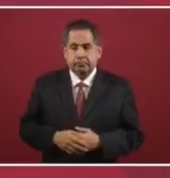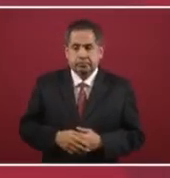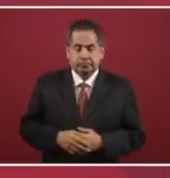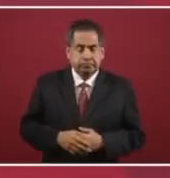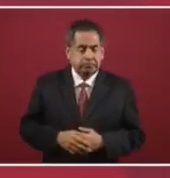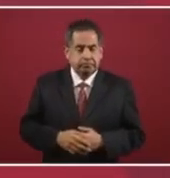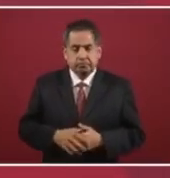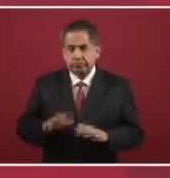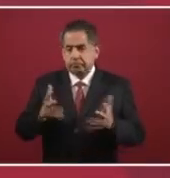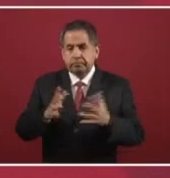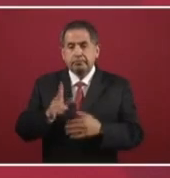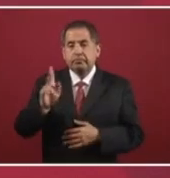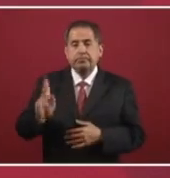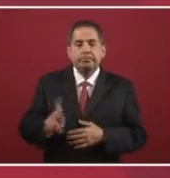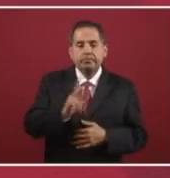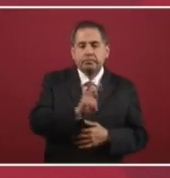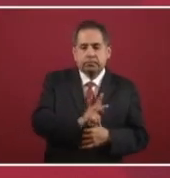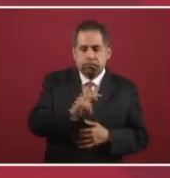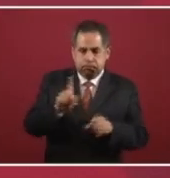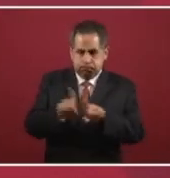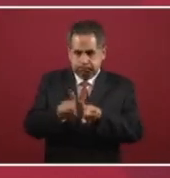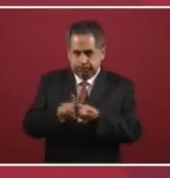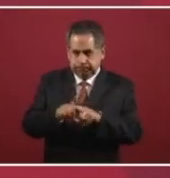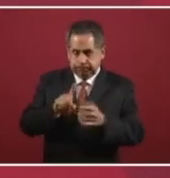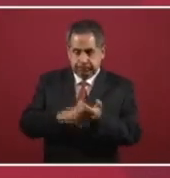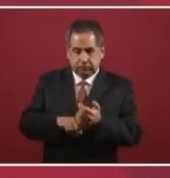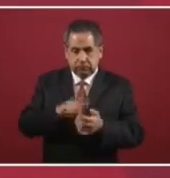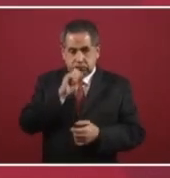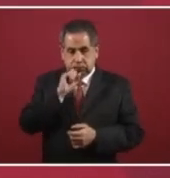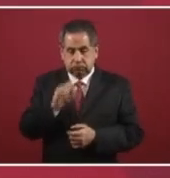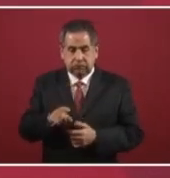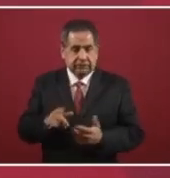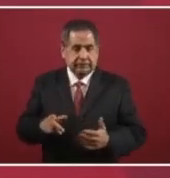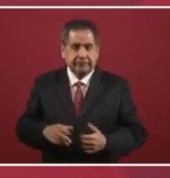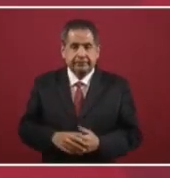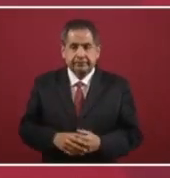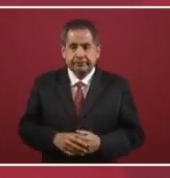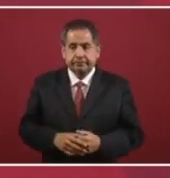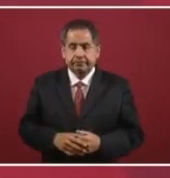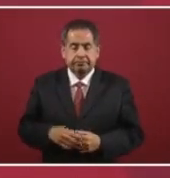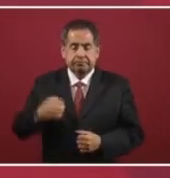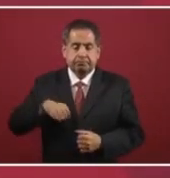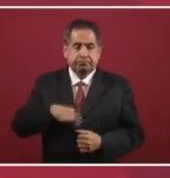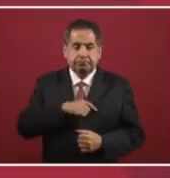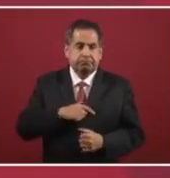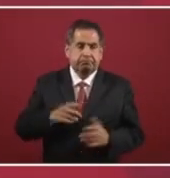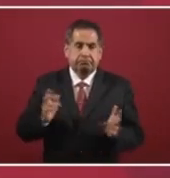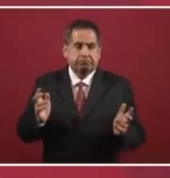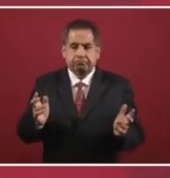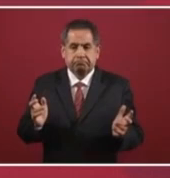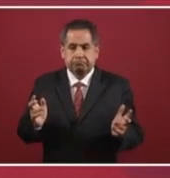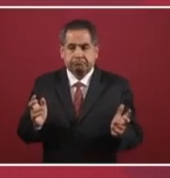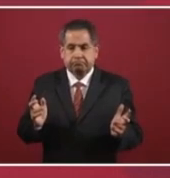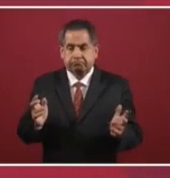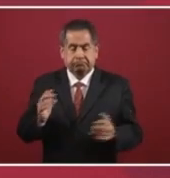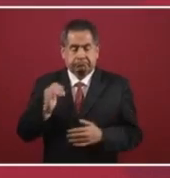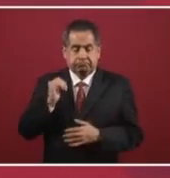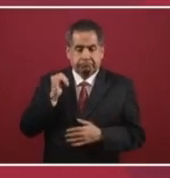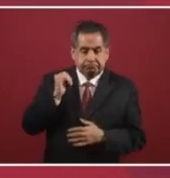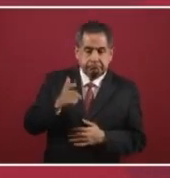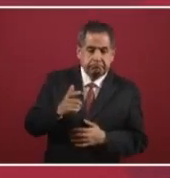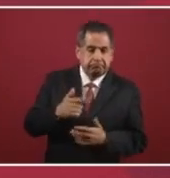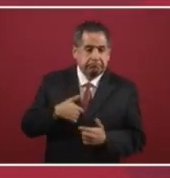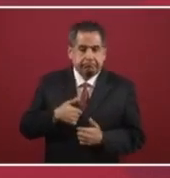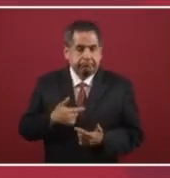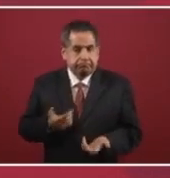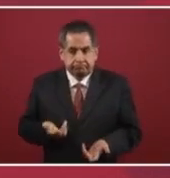de porfirio muñoz ledo como presidente de ese órgano legislativo nosotros no tenemos por qué